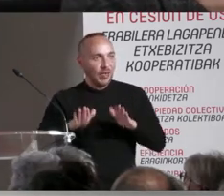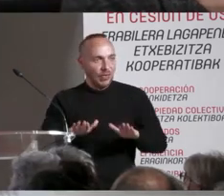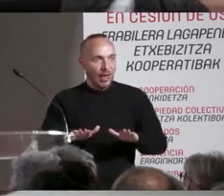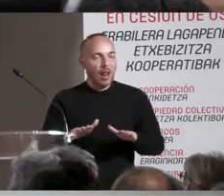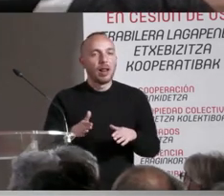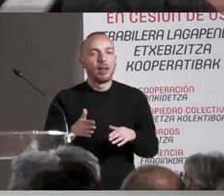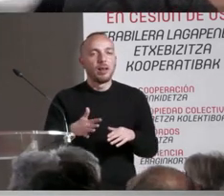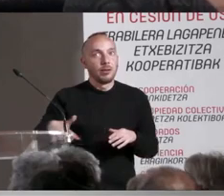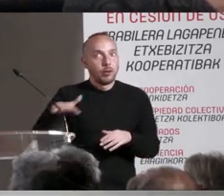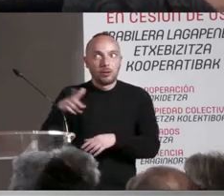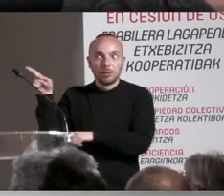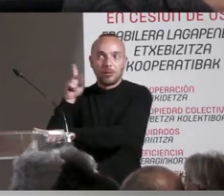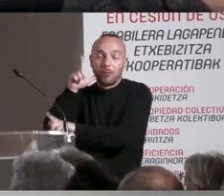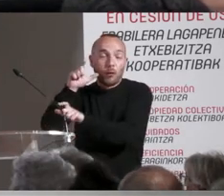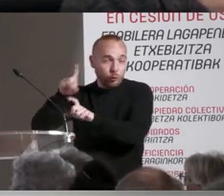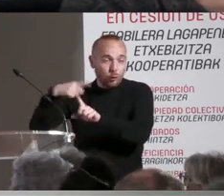verdad que pinta precioso.